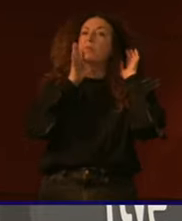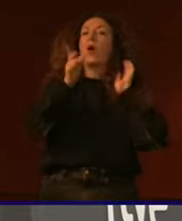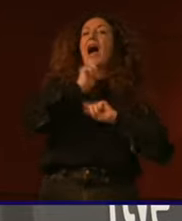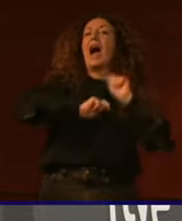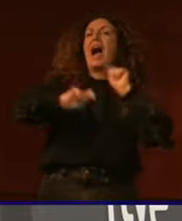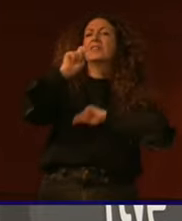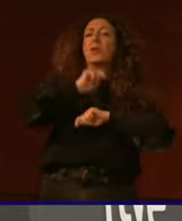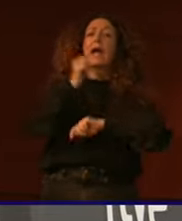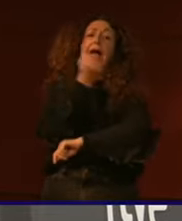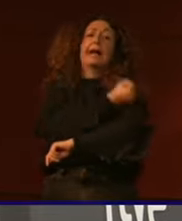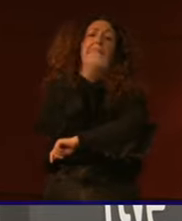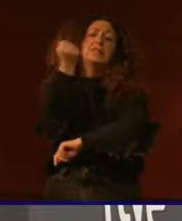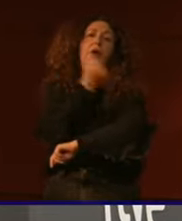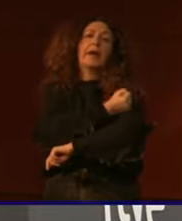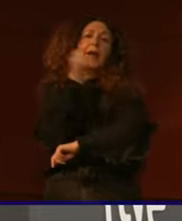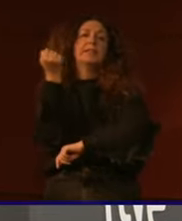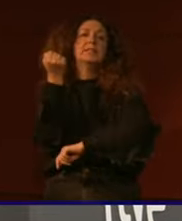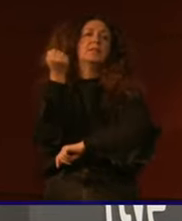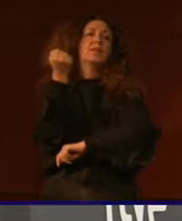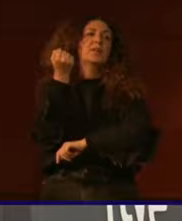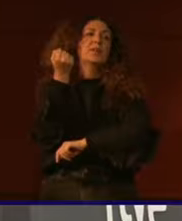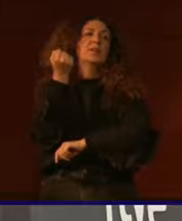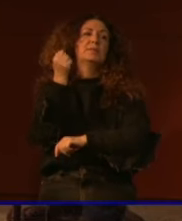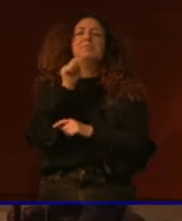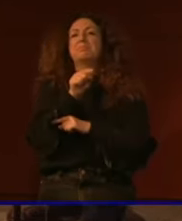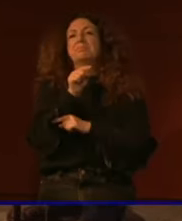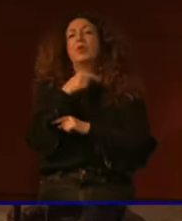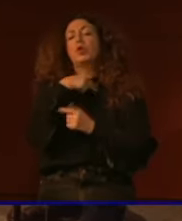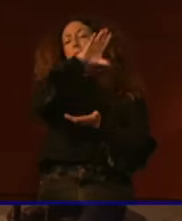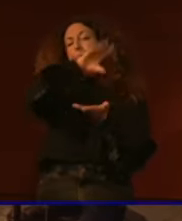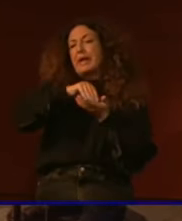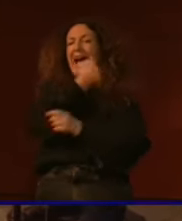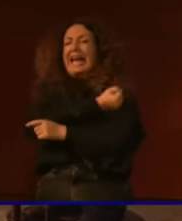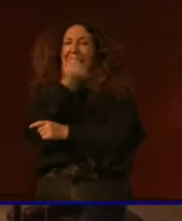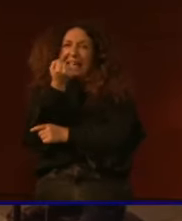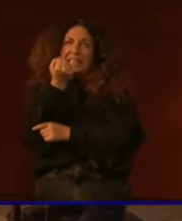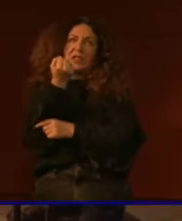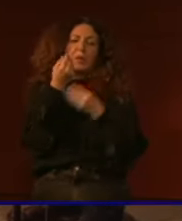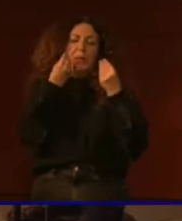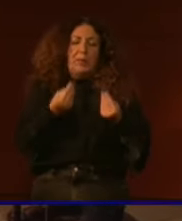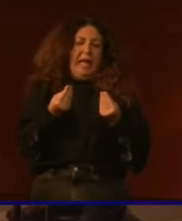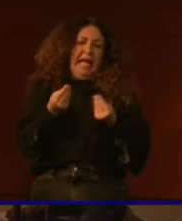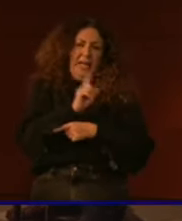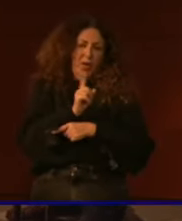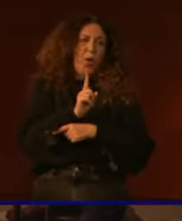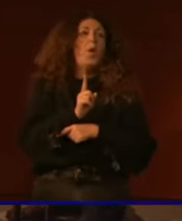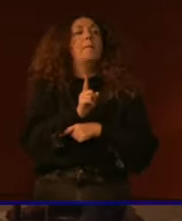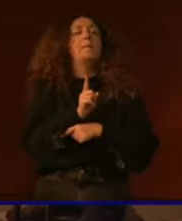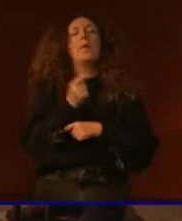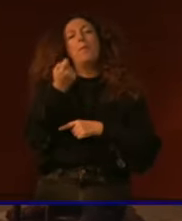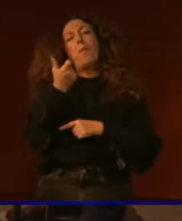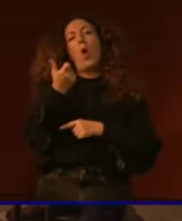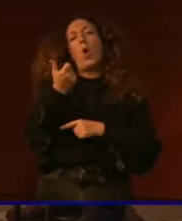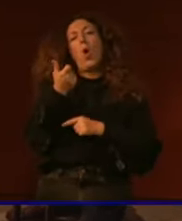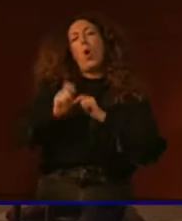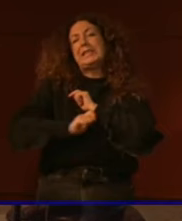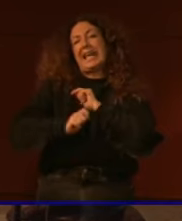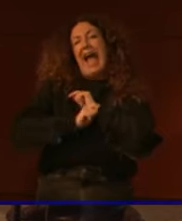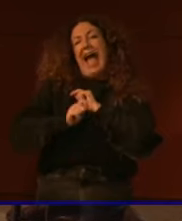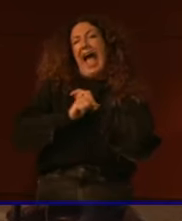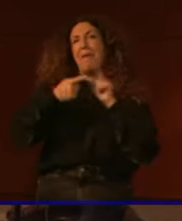el registro tampoco está muy pensado, porque eso es parte de este resultado. Pero haciendo una trampilla al Ministerio de